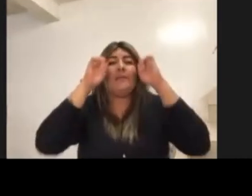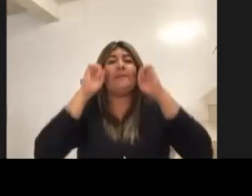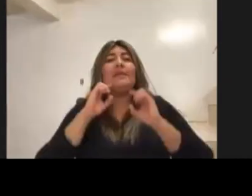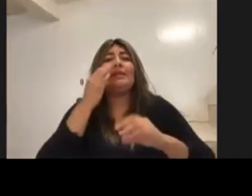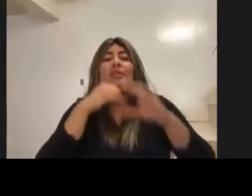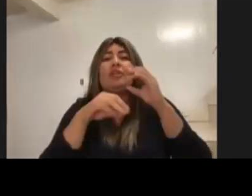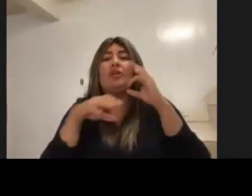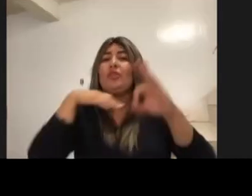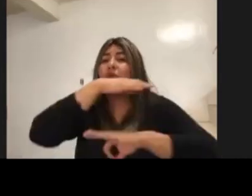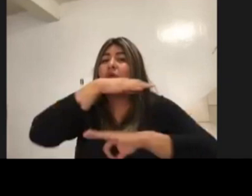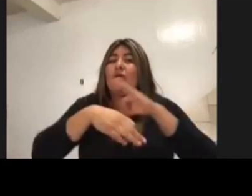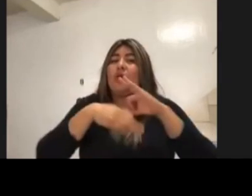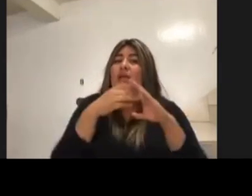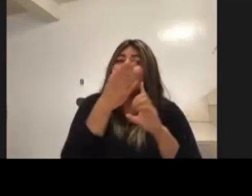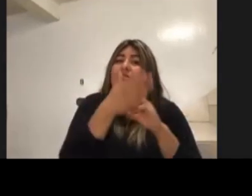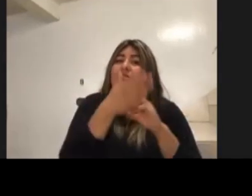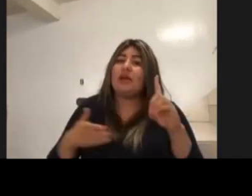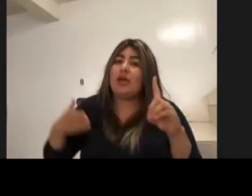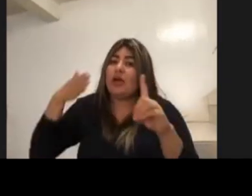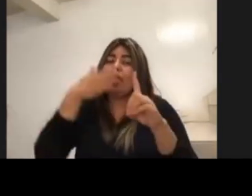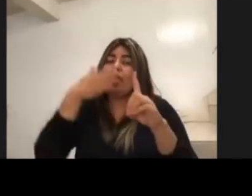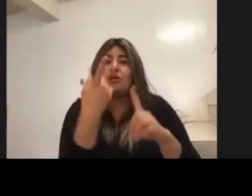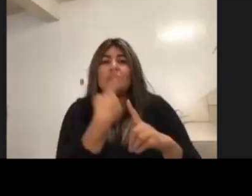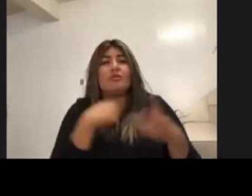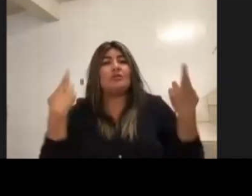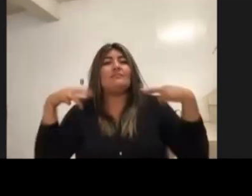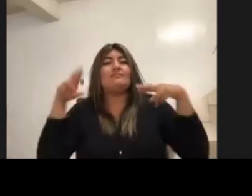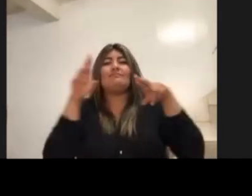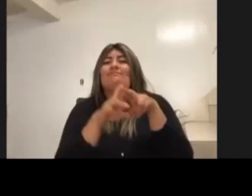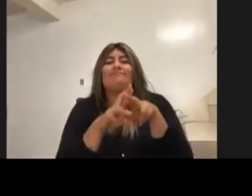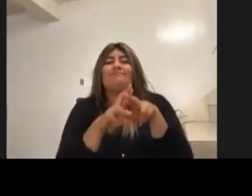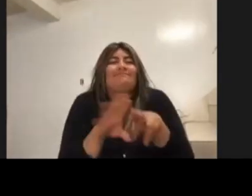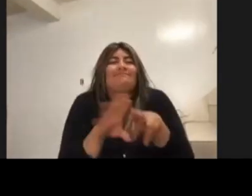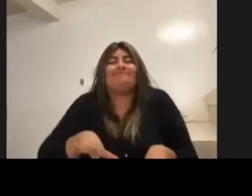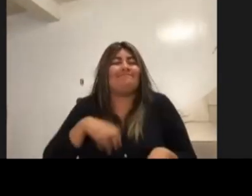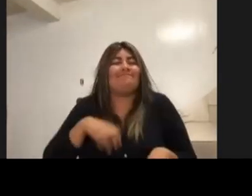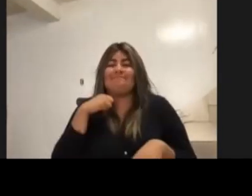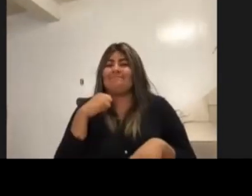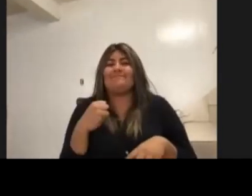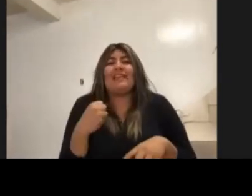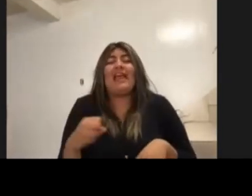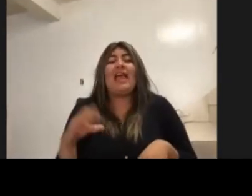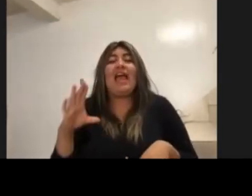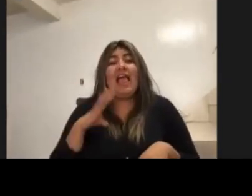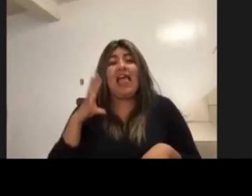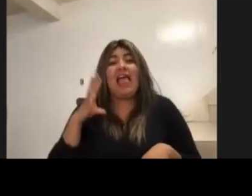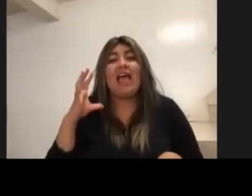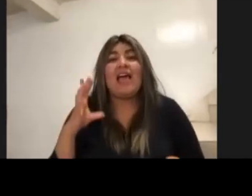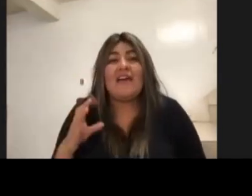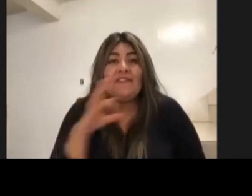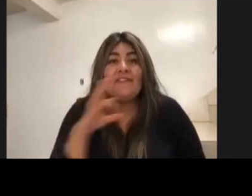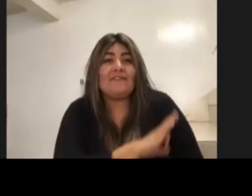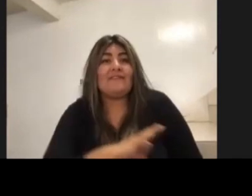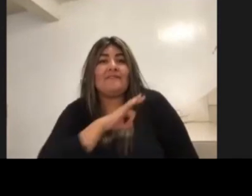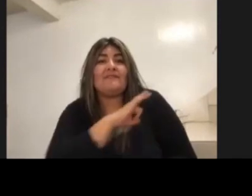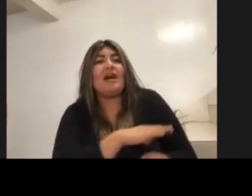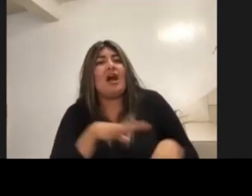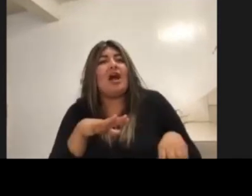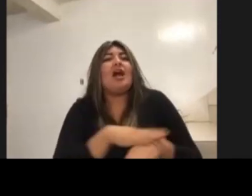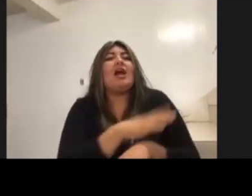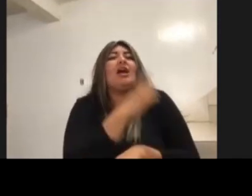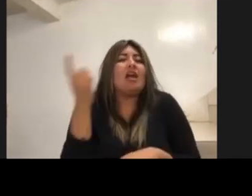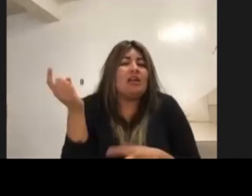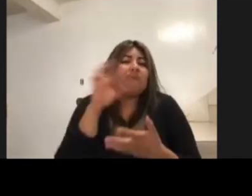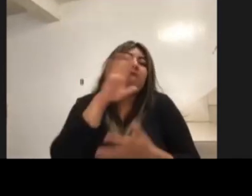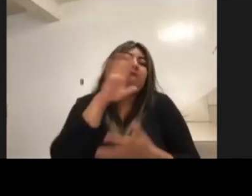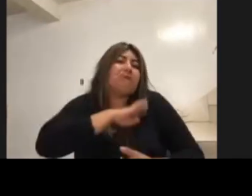fundamentales, yo maestro me siento totalmente satisfecho. Me está manejando español, está escribiendo,